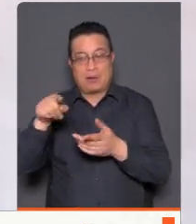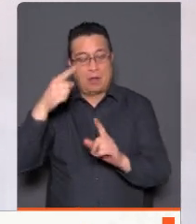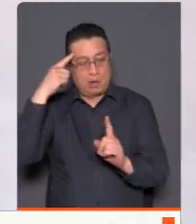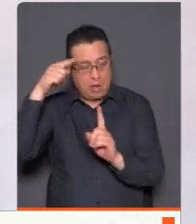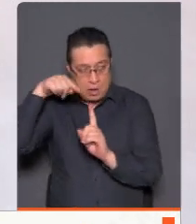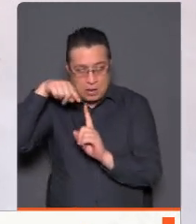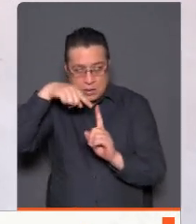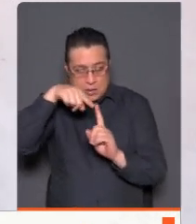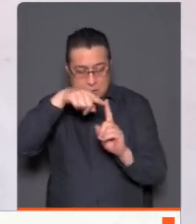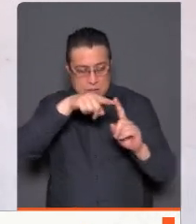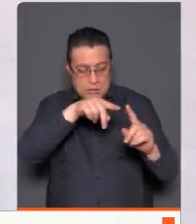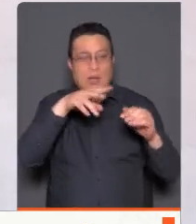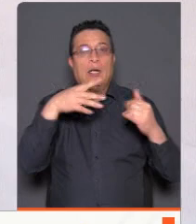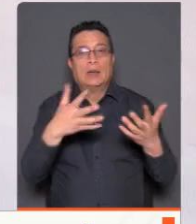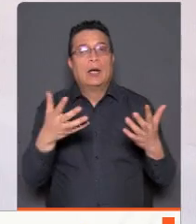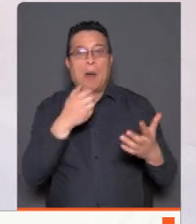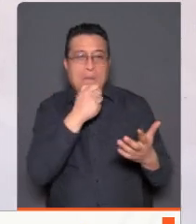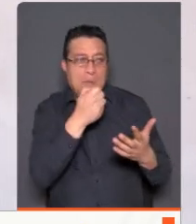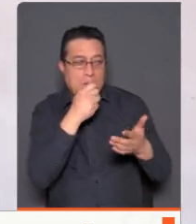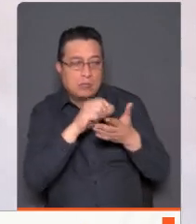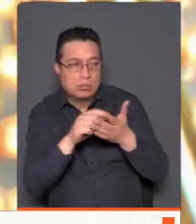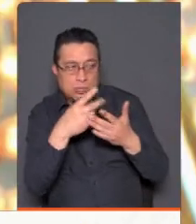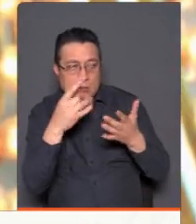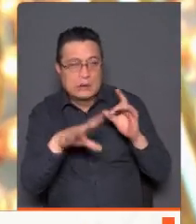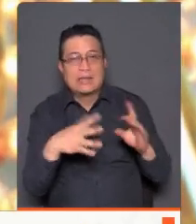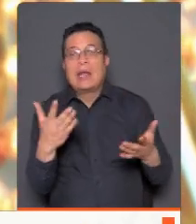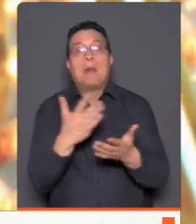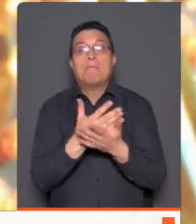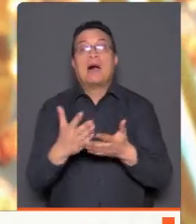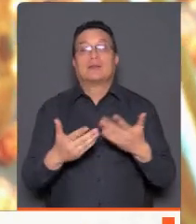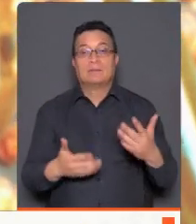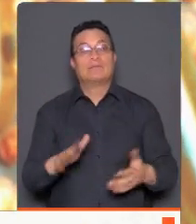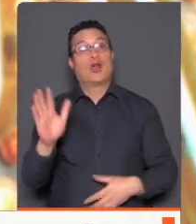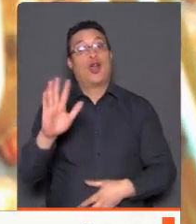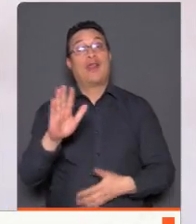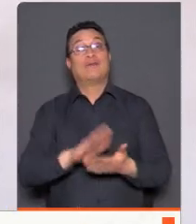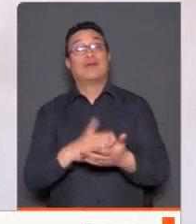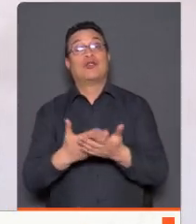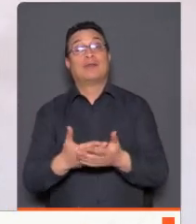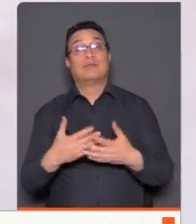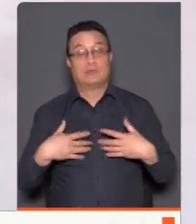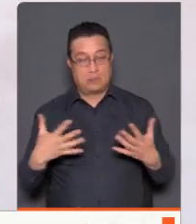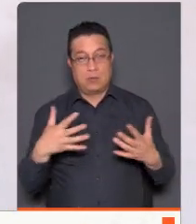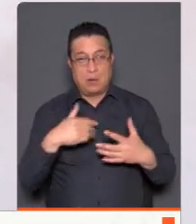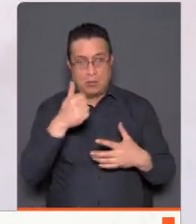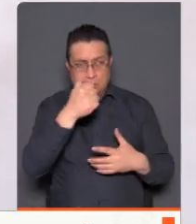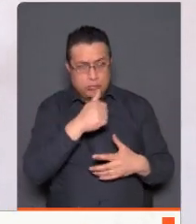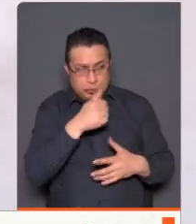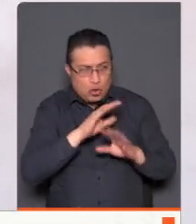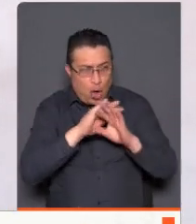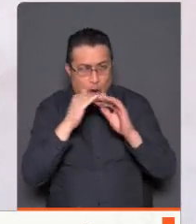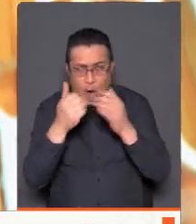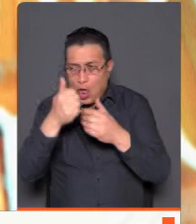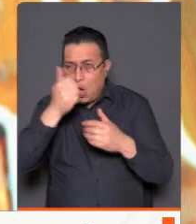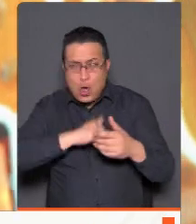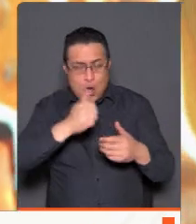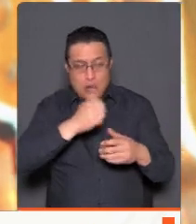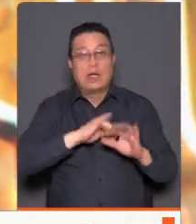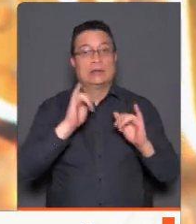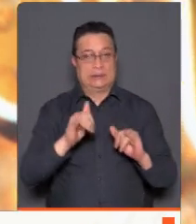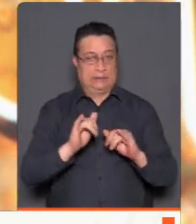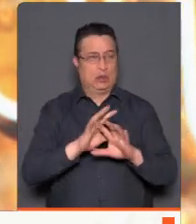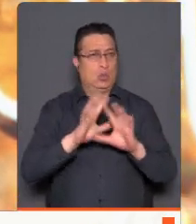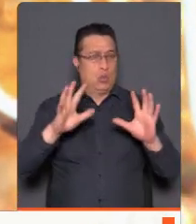caso para contarnos efectivamente de lo que ocurre. ¿Cómo está, Patricio? Hola, Ramón, ¿cómo estás? Muy, muy en reserva todo esto, ¿no? Todo esto bajo siete llaves.